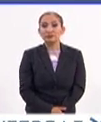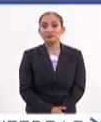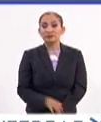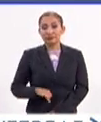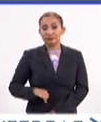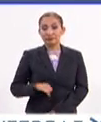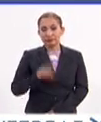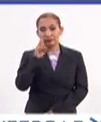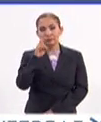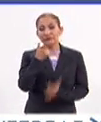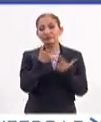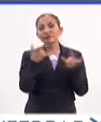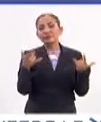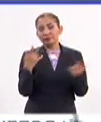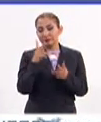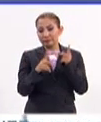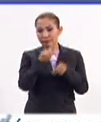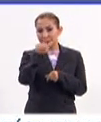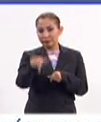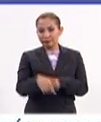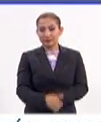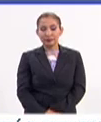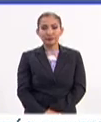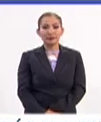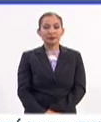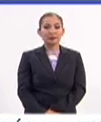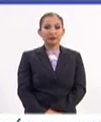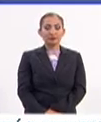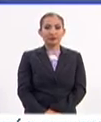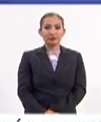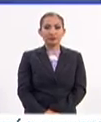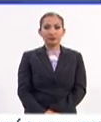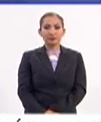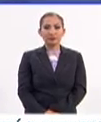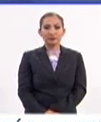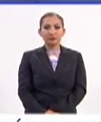Pues sí, Bonnie, pues vamos a ver la historia y platicamos un poco más al regresar. Claro.